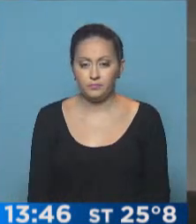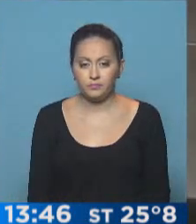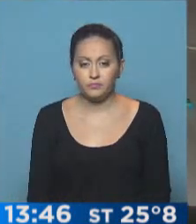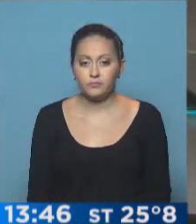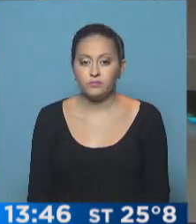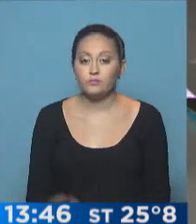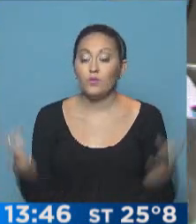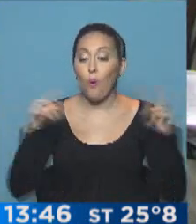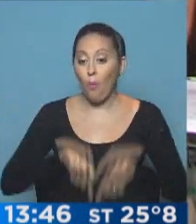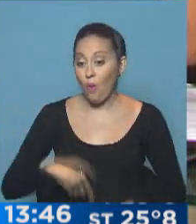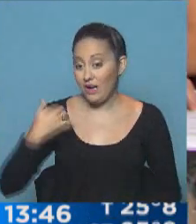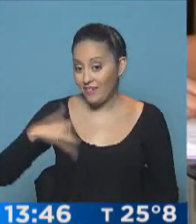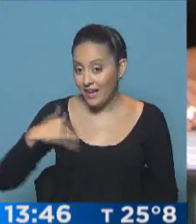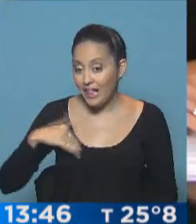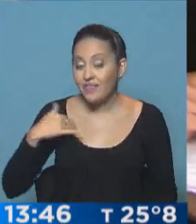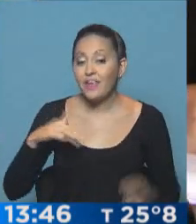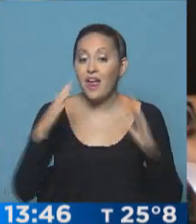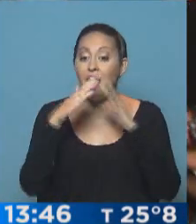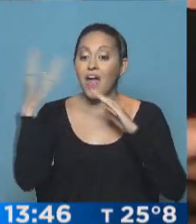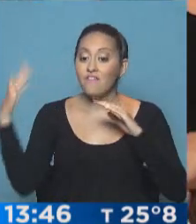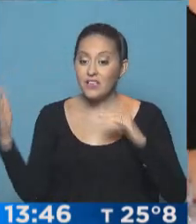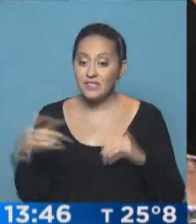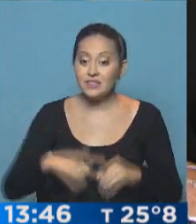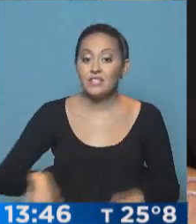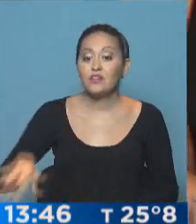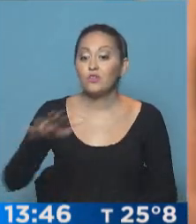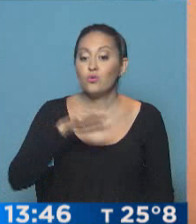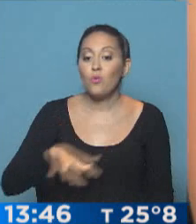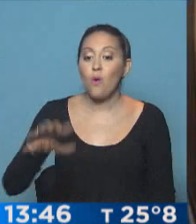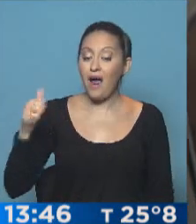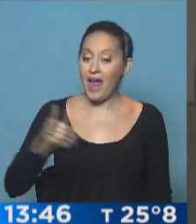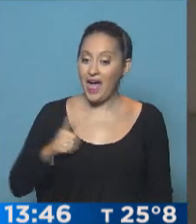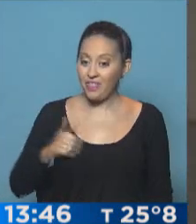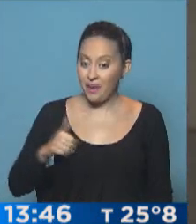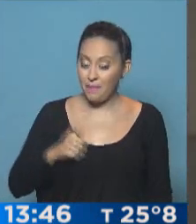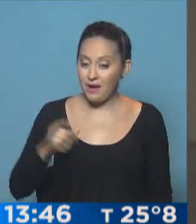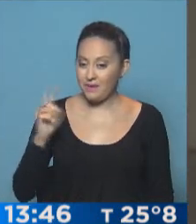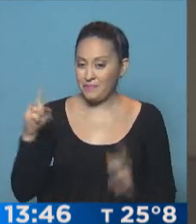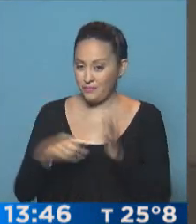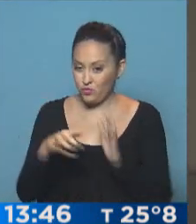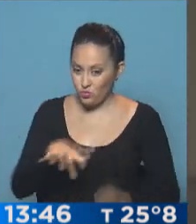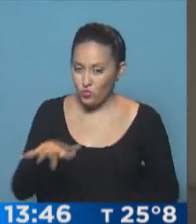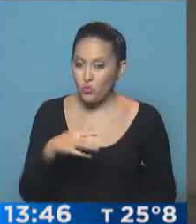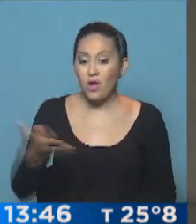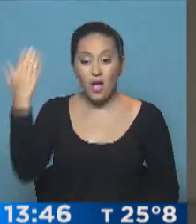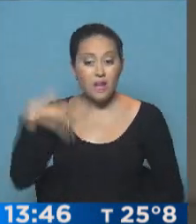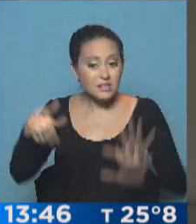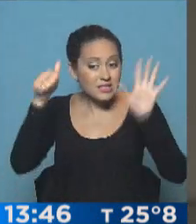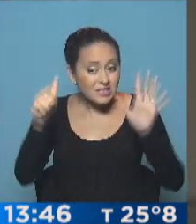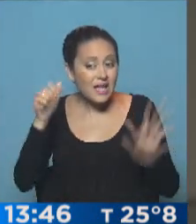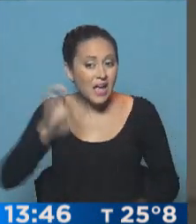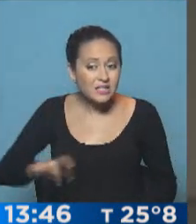Y de regreso a nuestro país, un grupo de vecinos de Andalgalá, la provincia de Catamarca, presentaron un recurso de amparo hace 6 años por